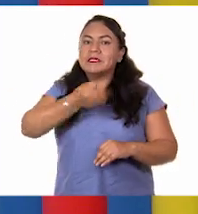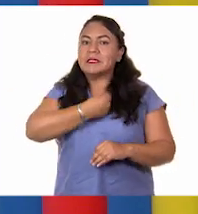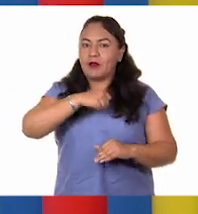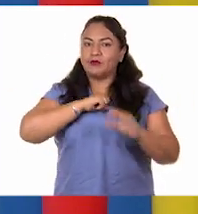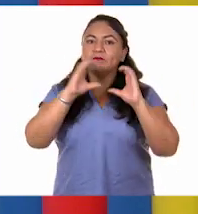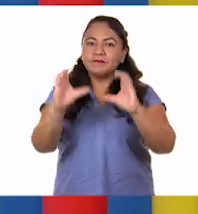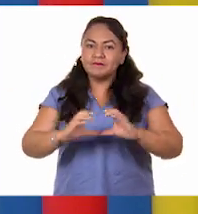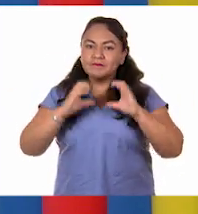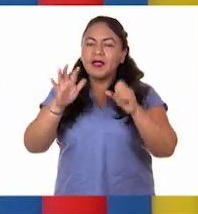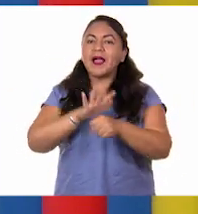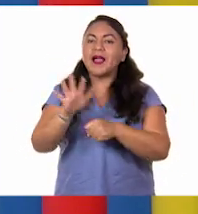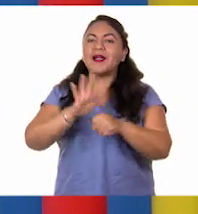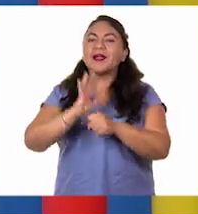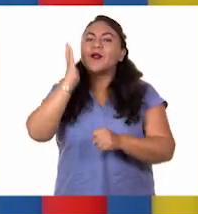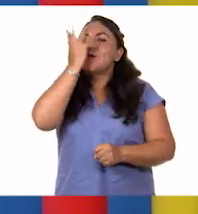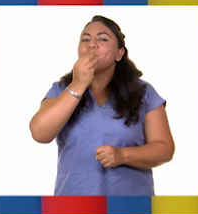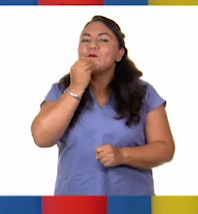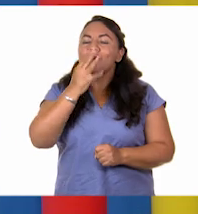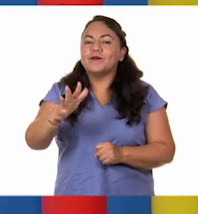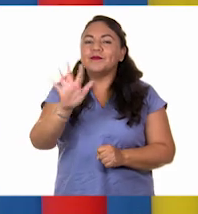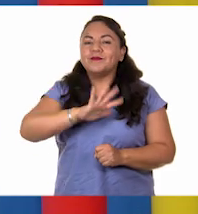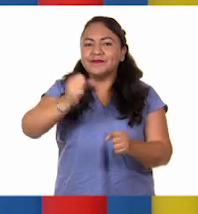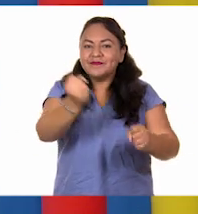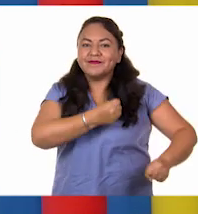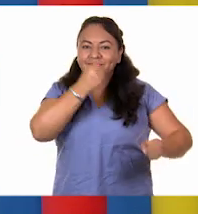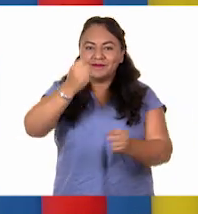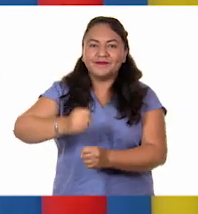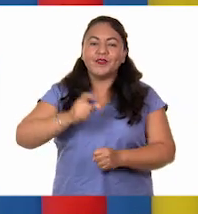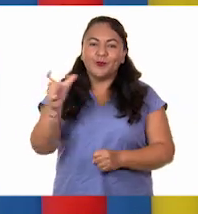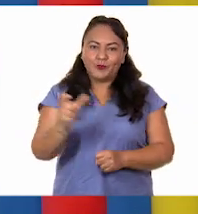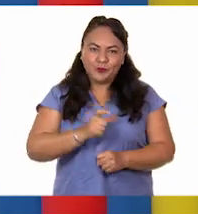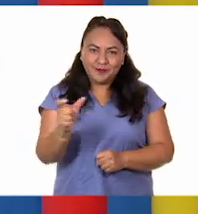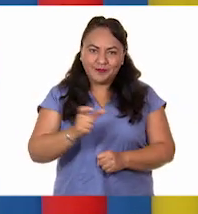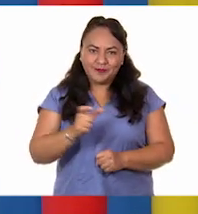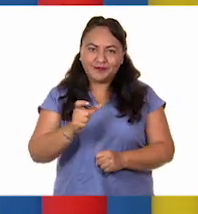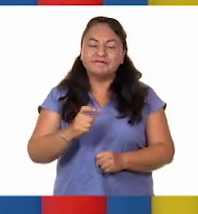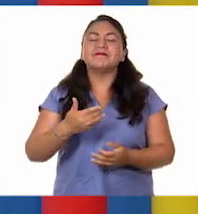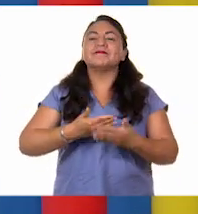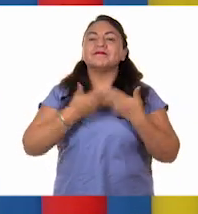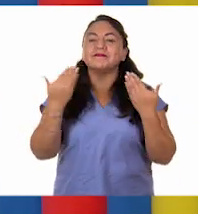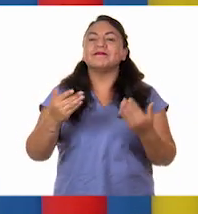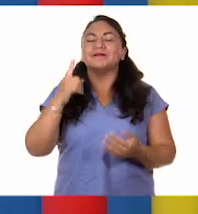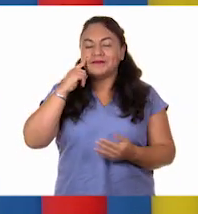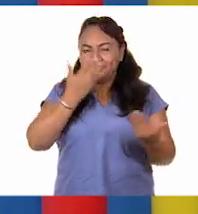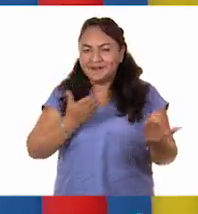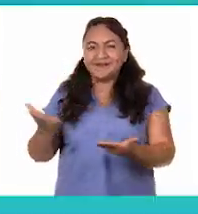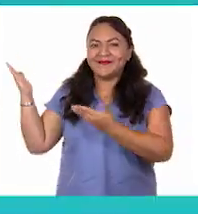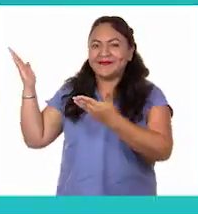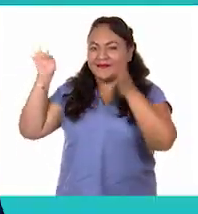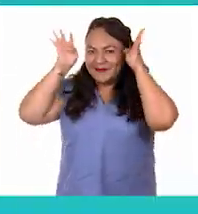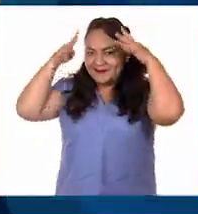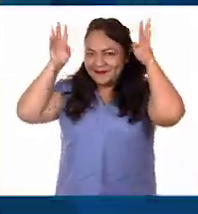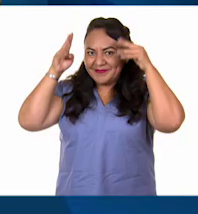salud desde los hermosos canales de Xochimilco. Vamos con el versátil Ajo Listo.